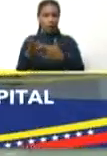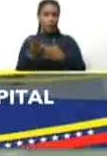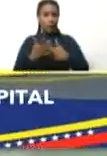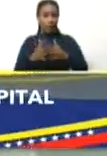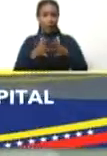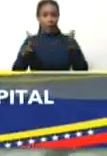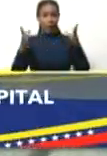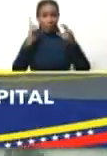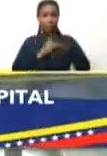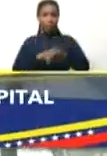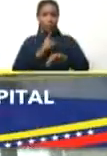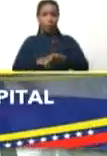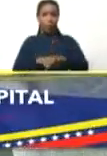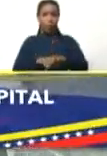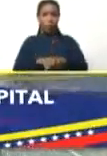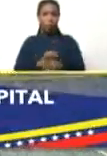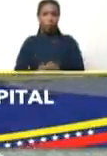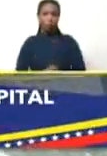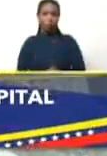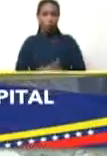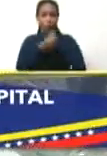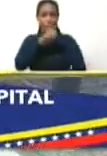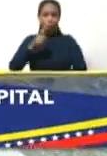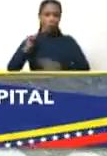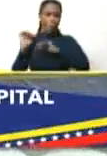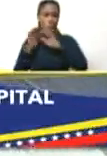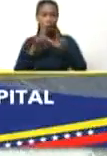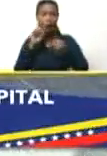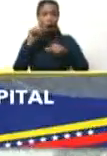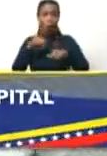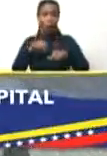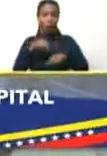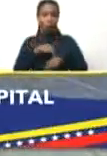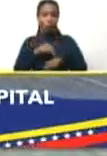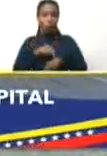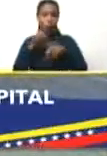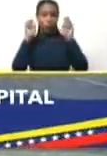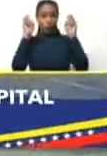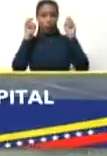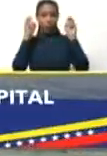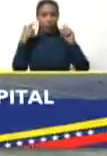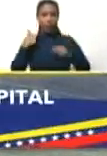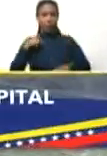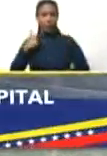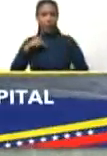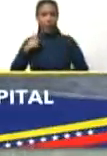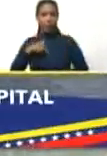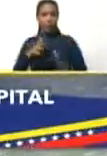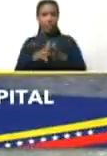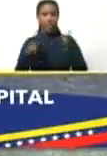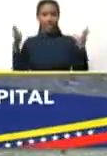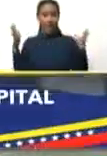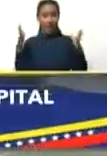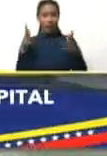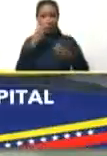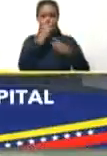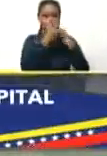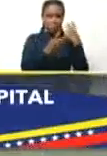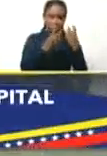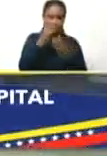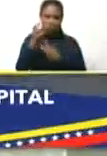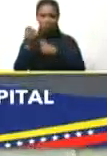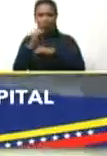cantidad de temporadistas, ahora cuando estamos en un asueto que tenemos gran cantidad de visitantes durante